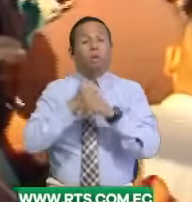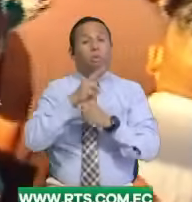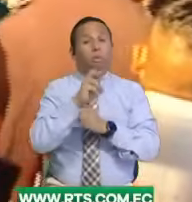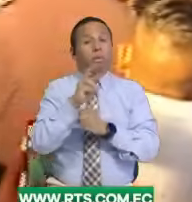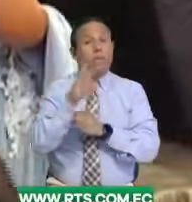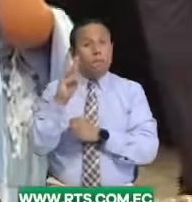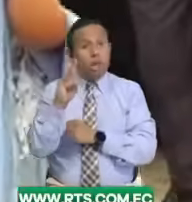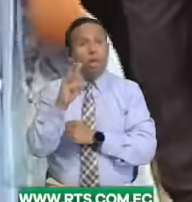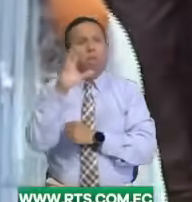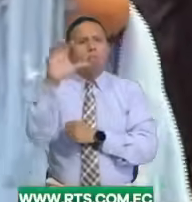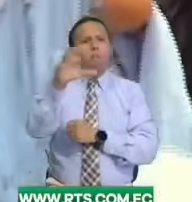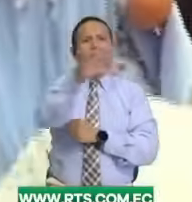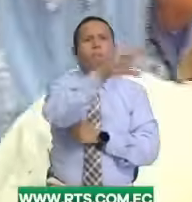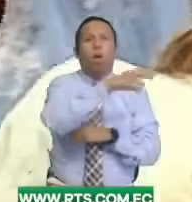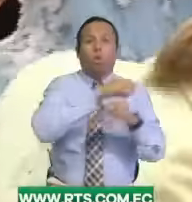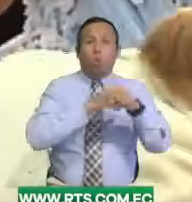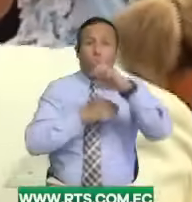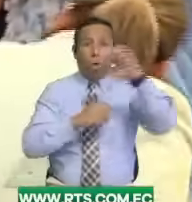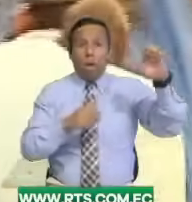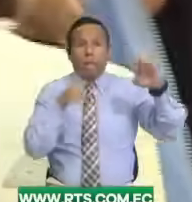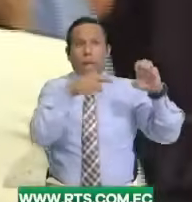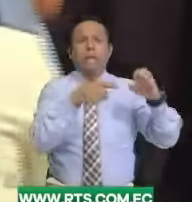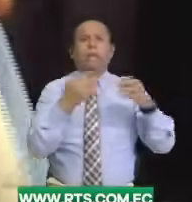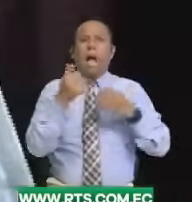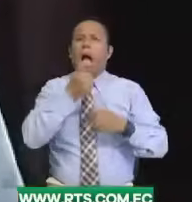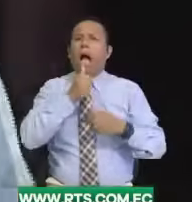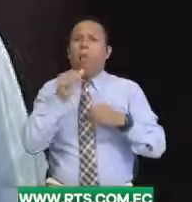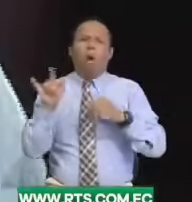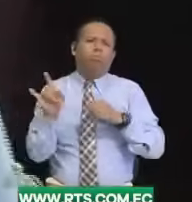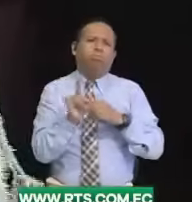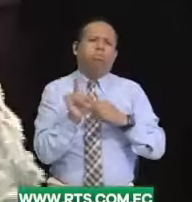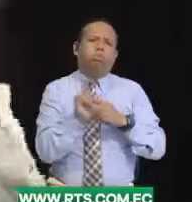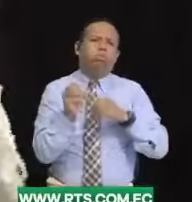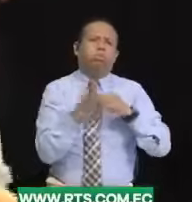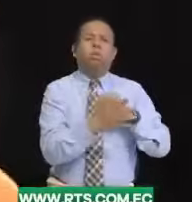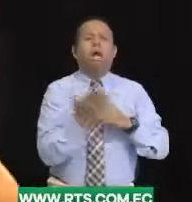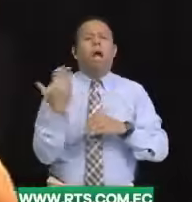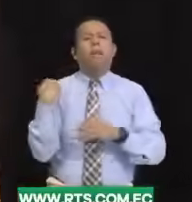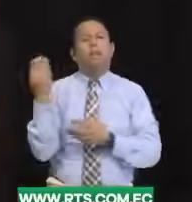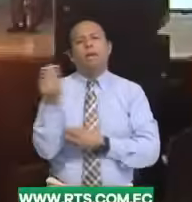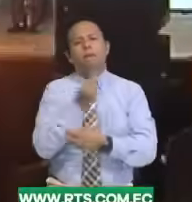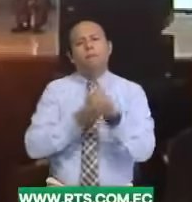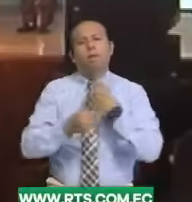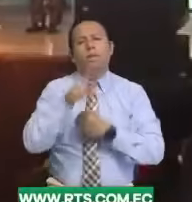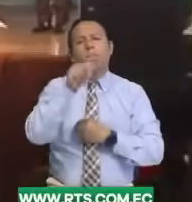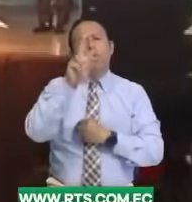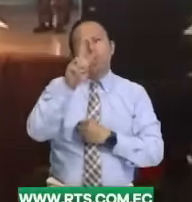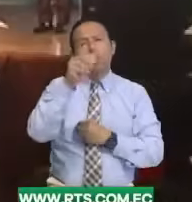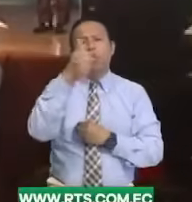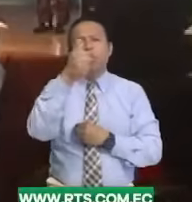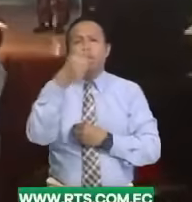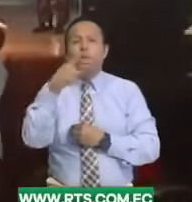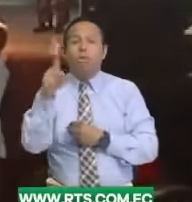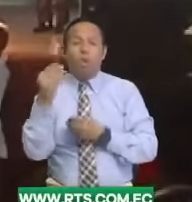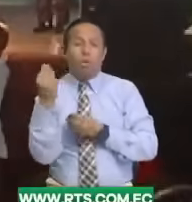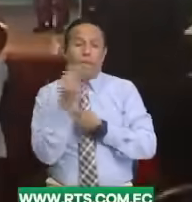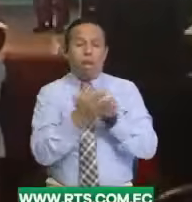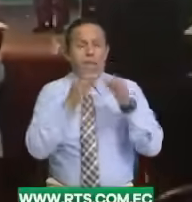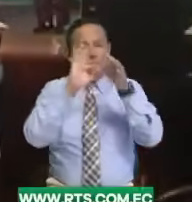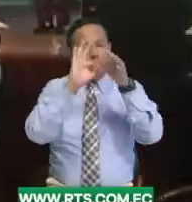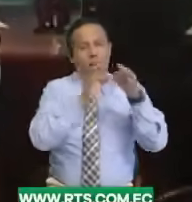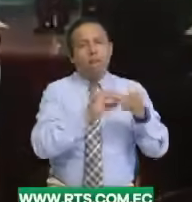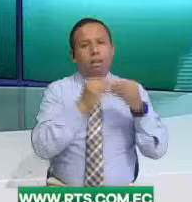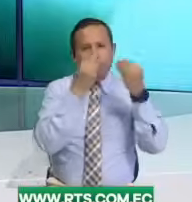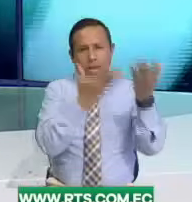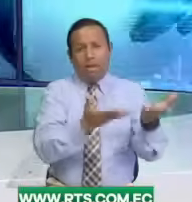agua potable. Esto es parte de los 210 millones que aseguró haber invertido en obra pública para la ciudad, informó Carolina